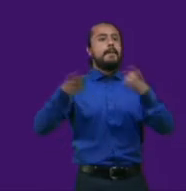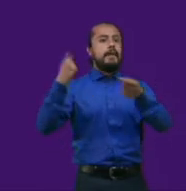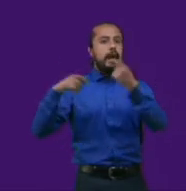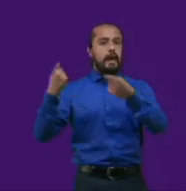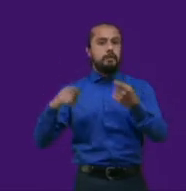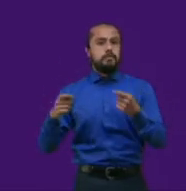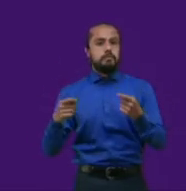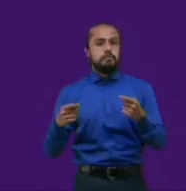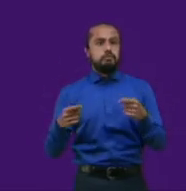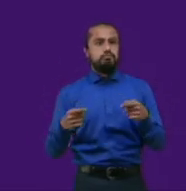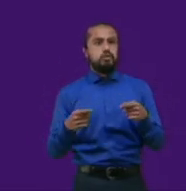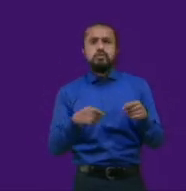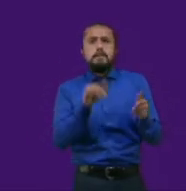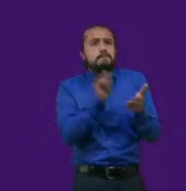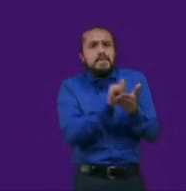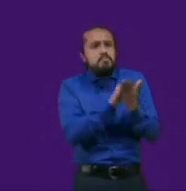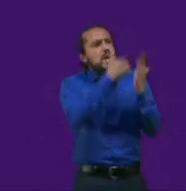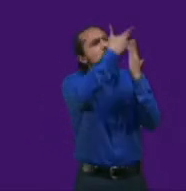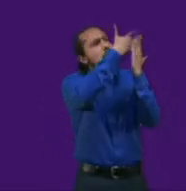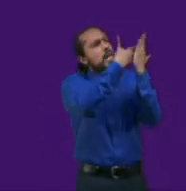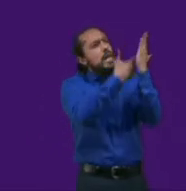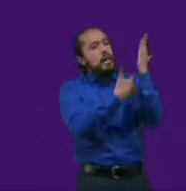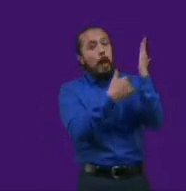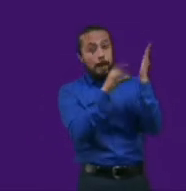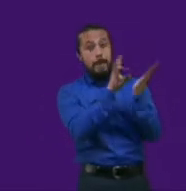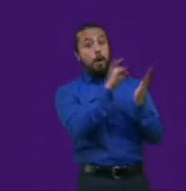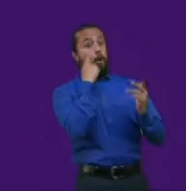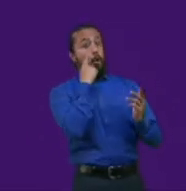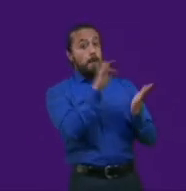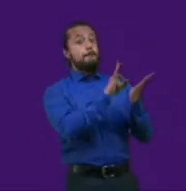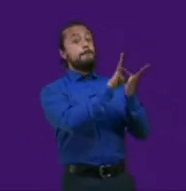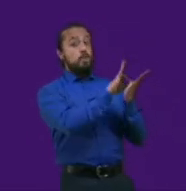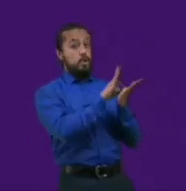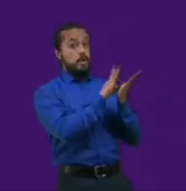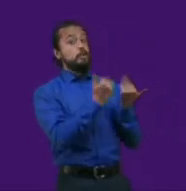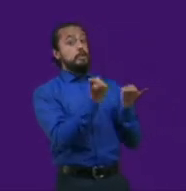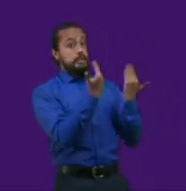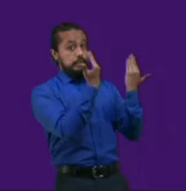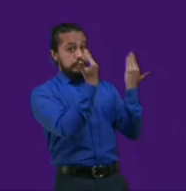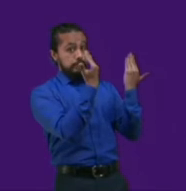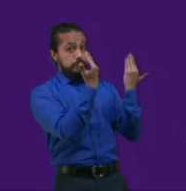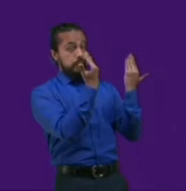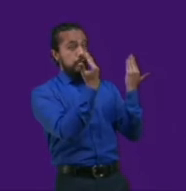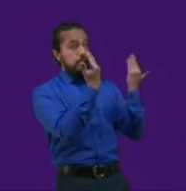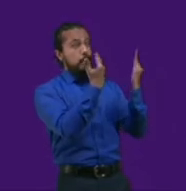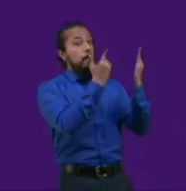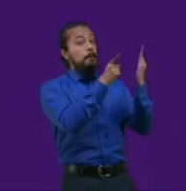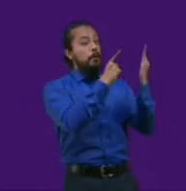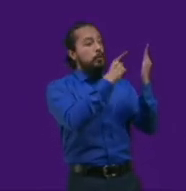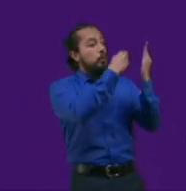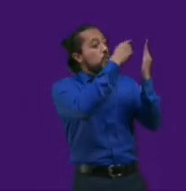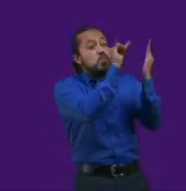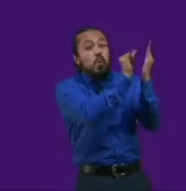fuera. Realmente mostrar crecimiento emociona al inversionista de capital de